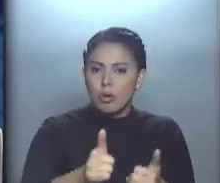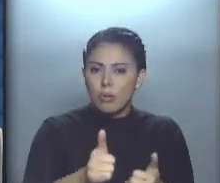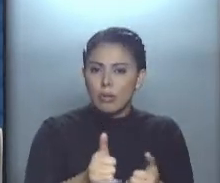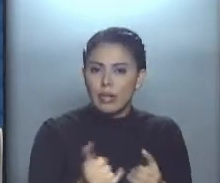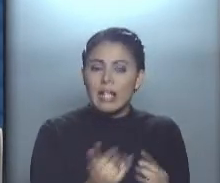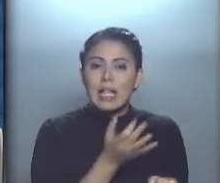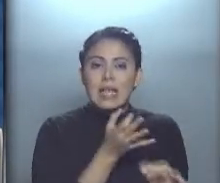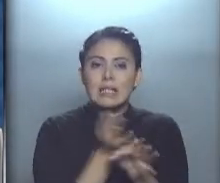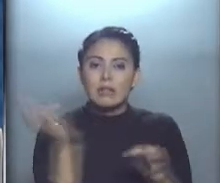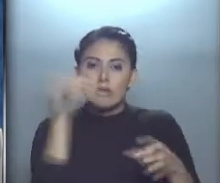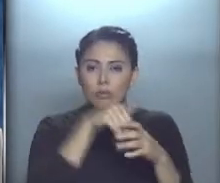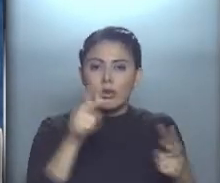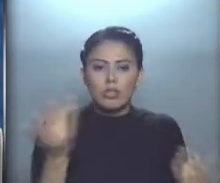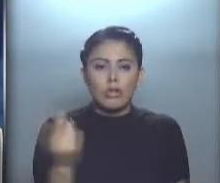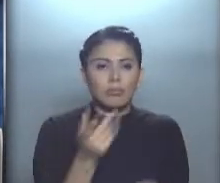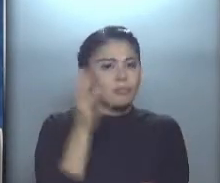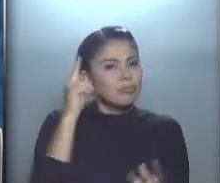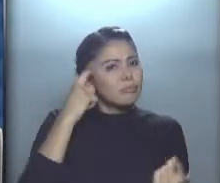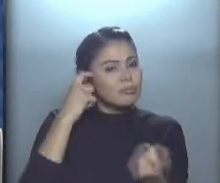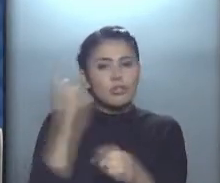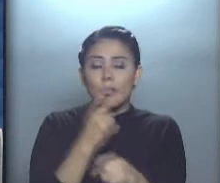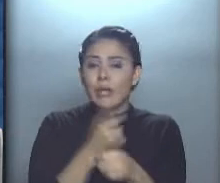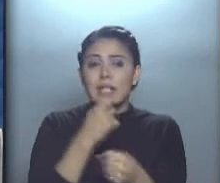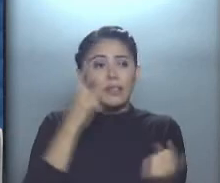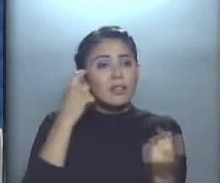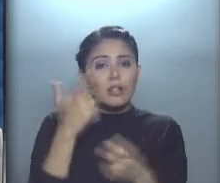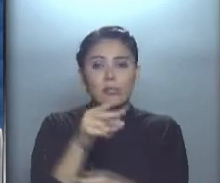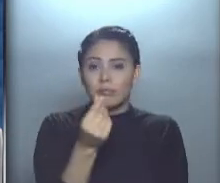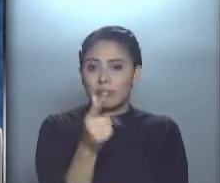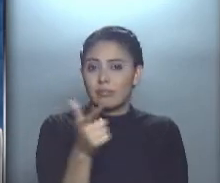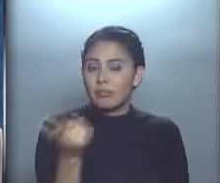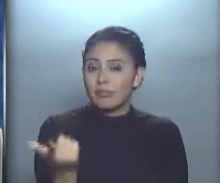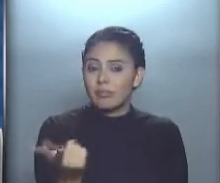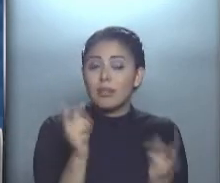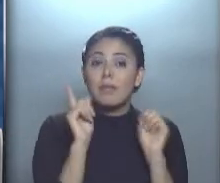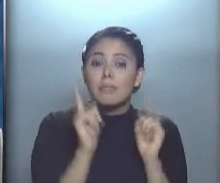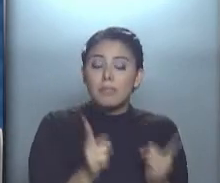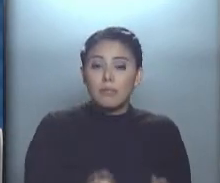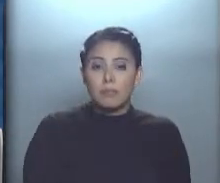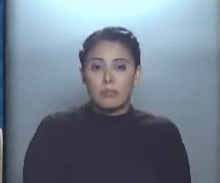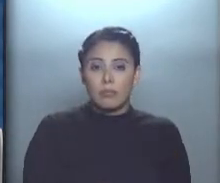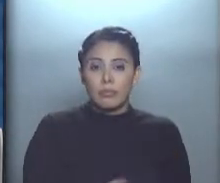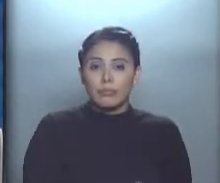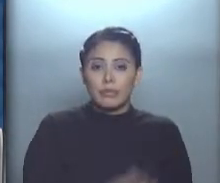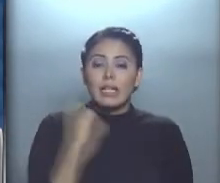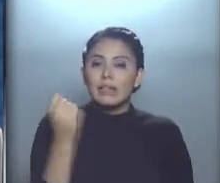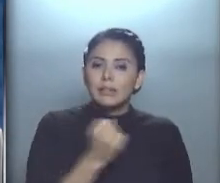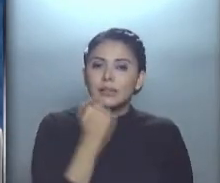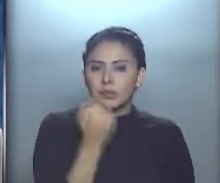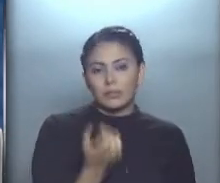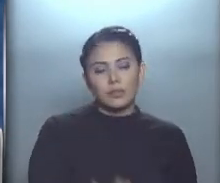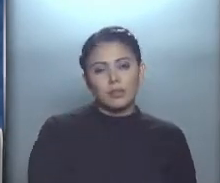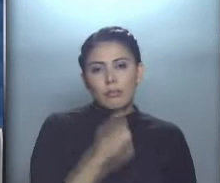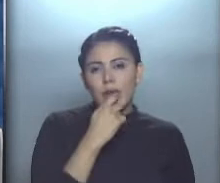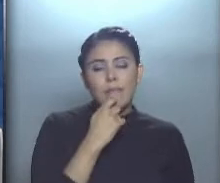dentro del sistema educativo, entonces no puede educarse. Y si no se educa, no tiene calidad. O lo mismo respecto a la pretensión desde el punto de vista